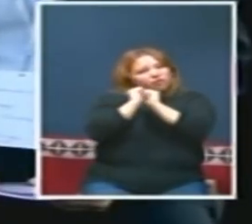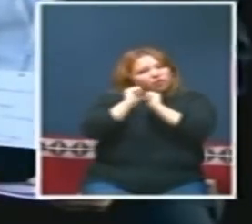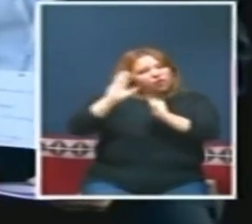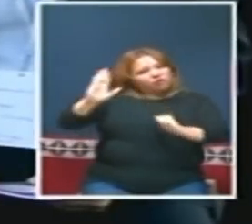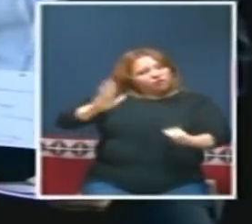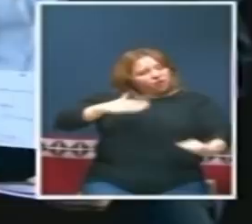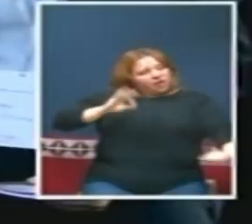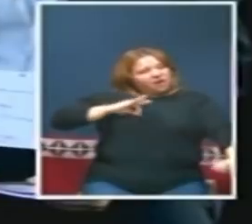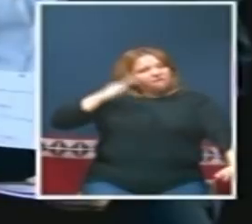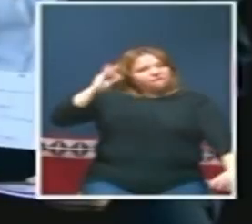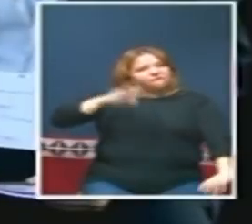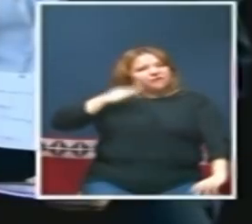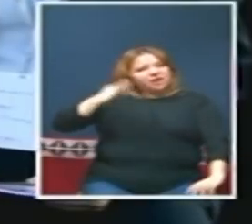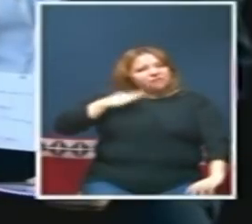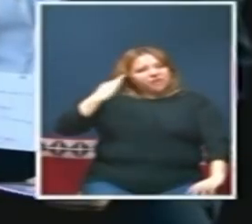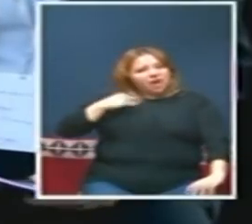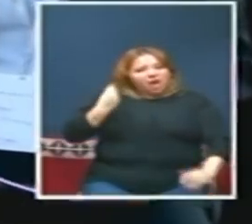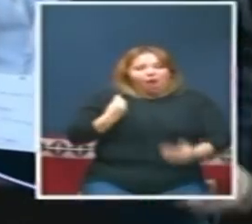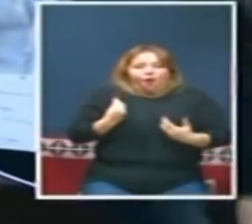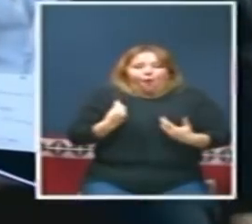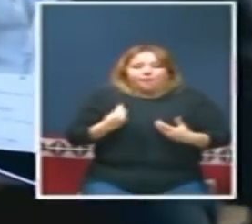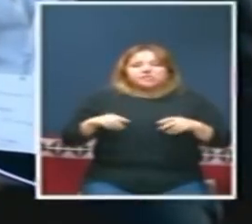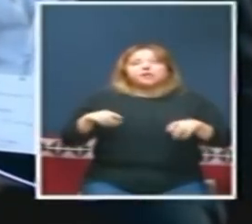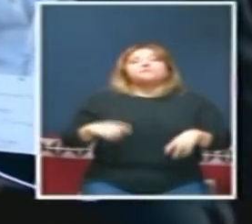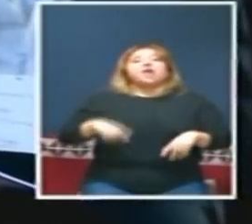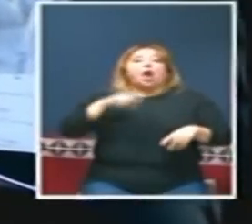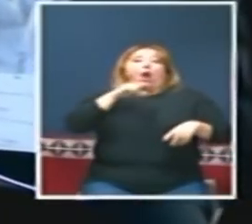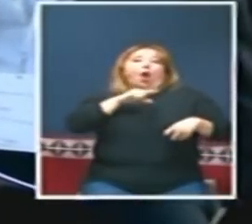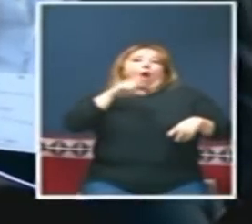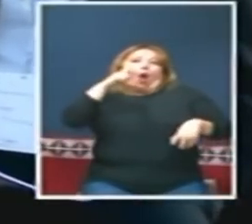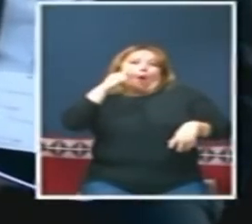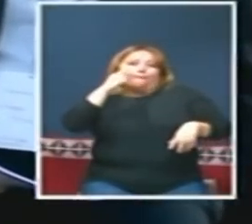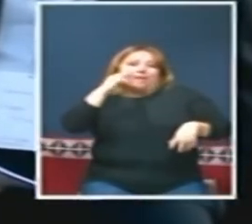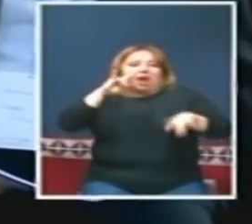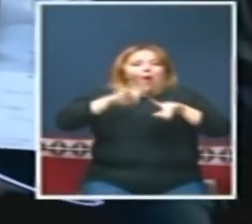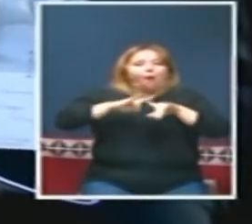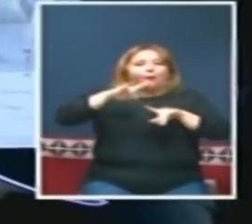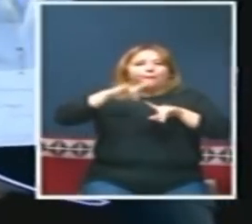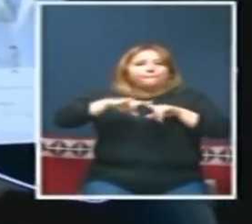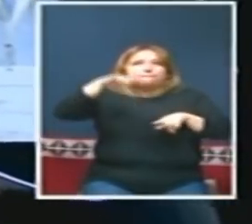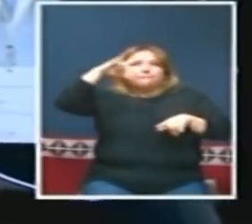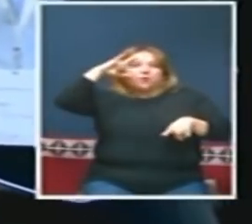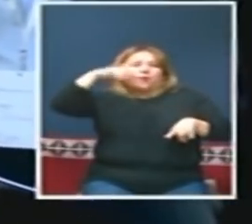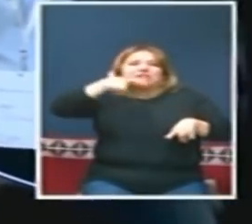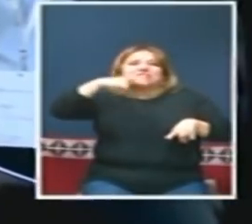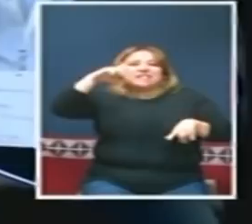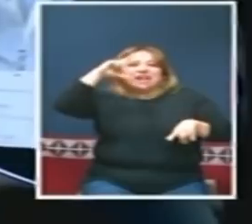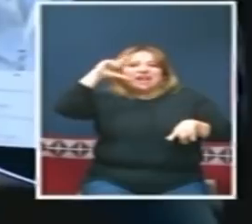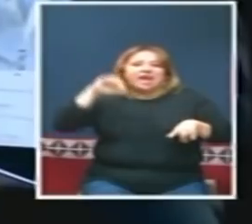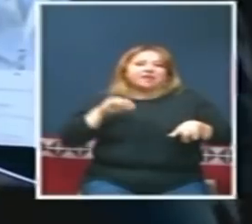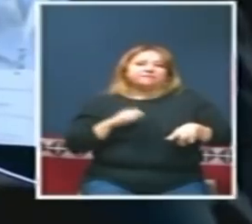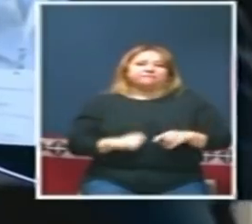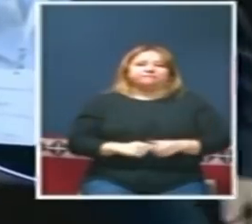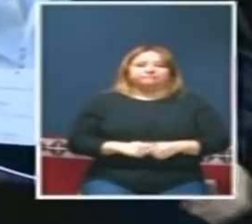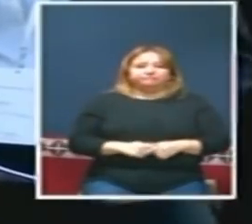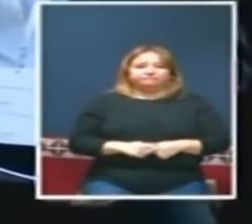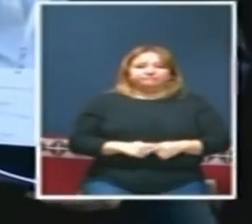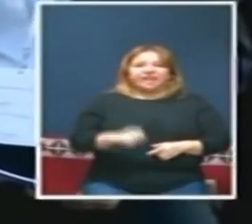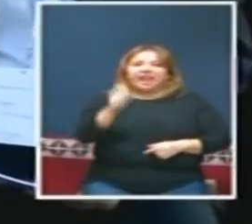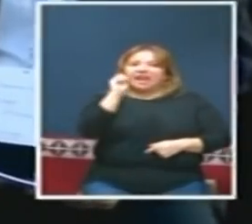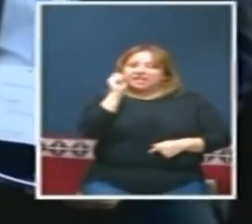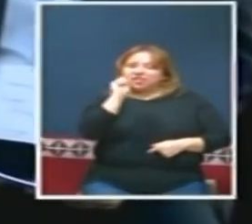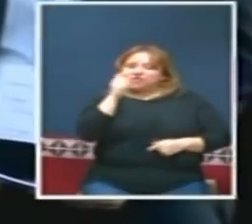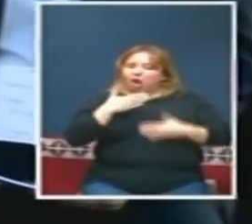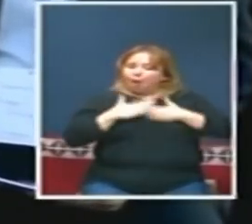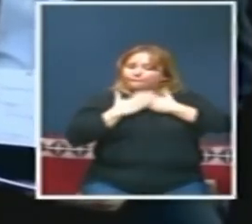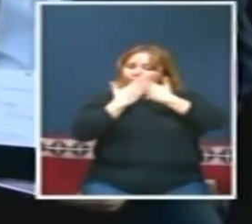vida, ¿no? La huella que ha dejado Wenceslao Pedernera. Un abrazo grande para Sañogasta en el departamento de Chilecito. Y el laico,